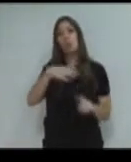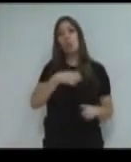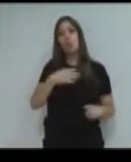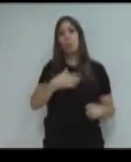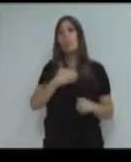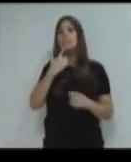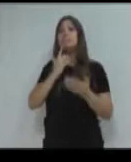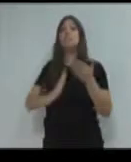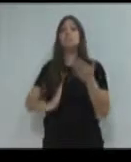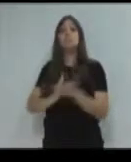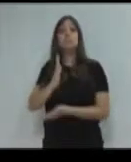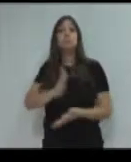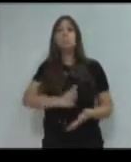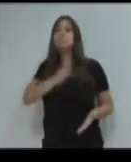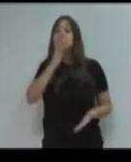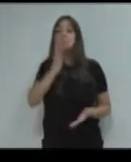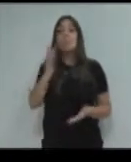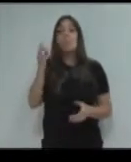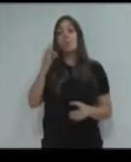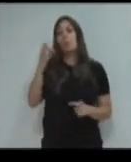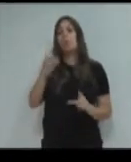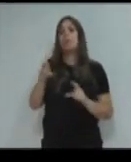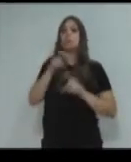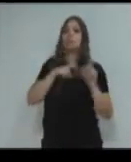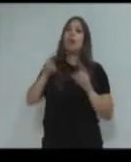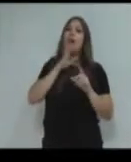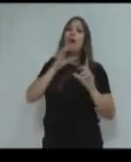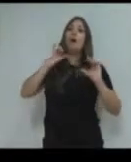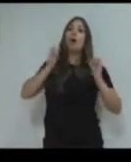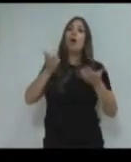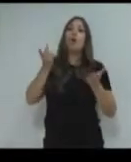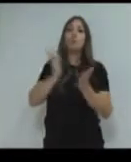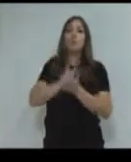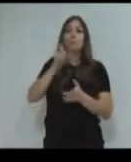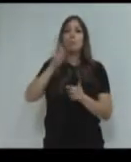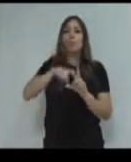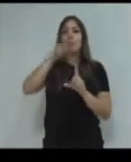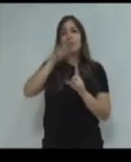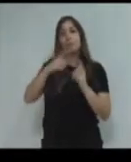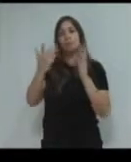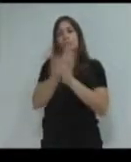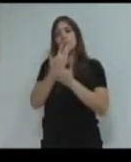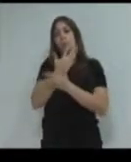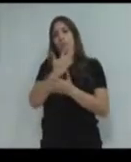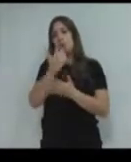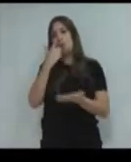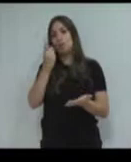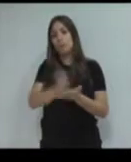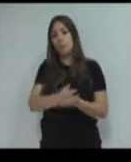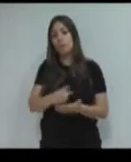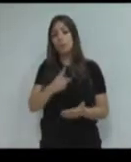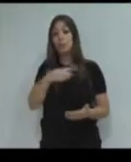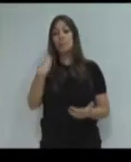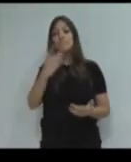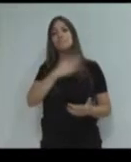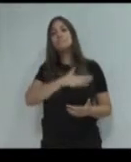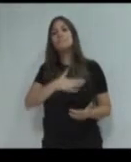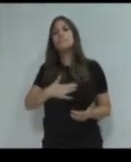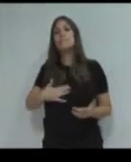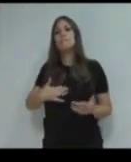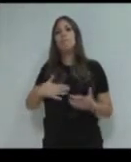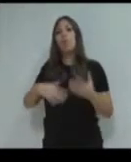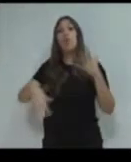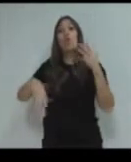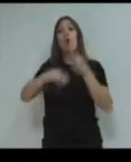sí. Entonces, cuando es un gráfico con muchísima información, nosotros lo que intentamos es incluir esa información